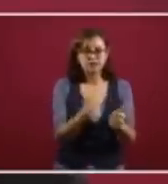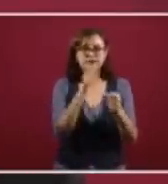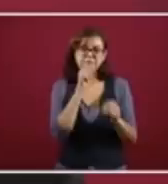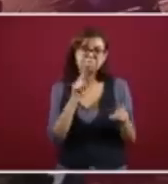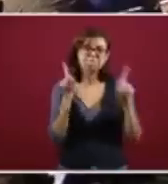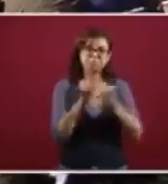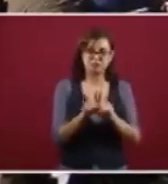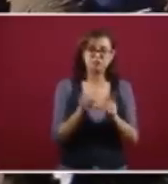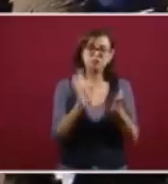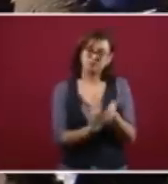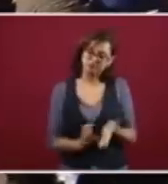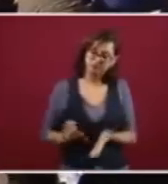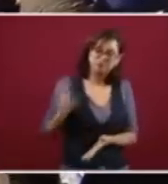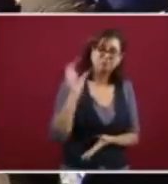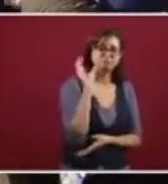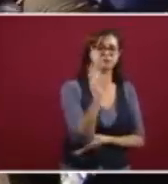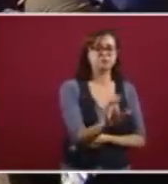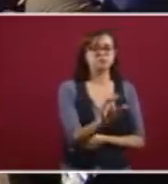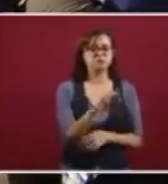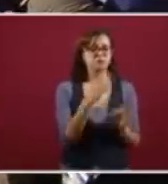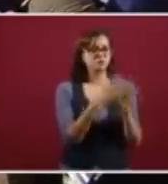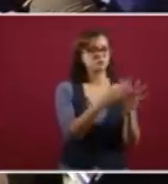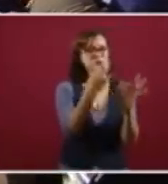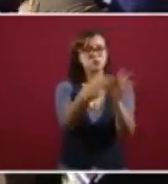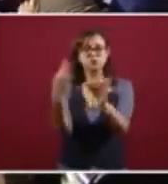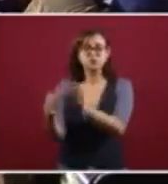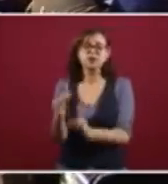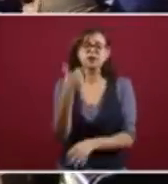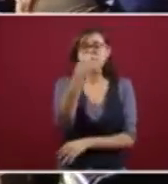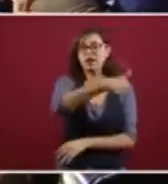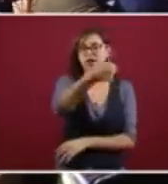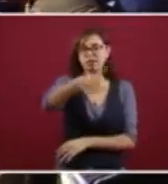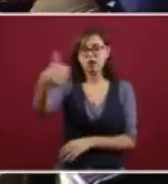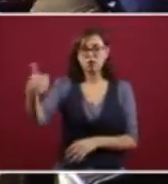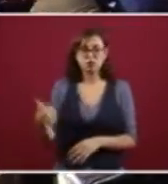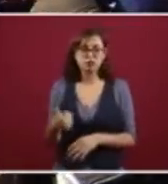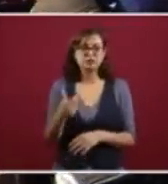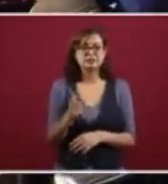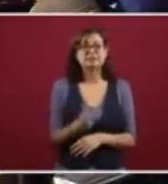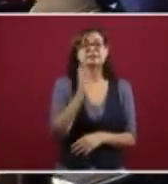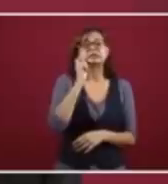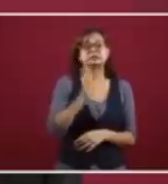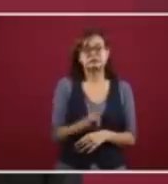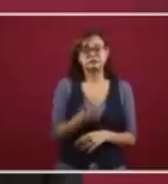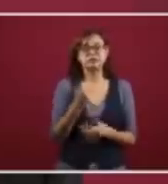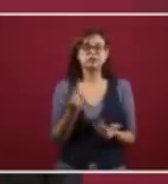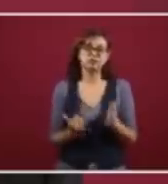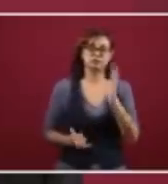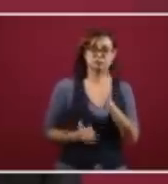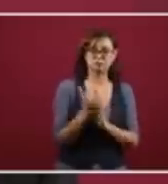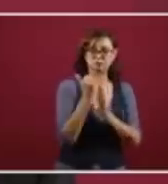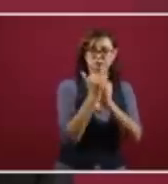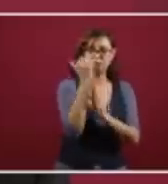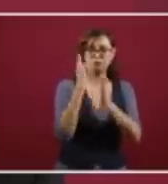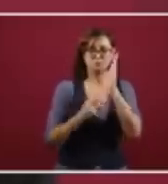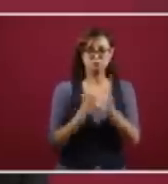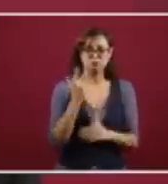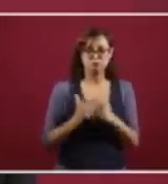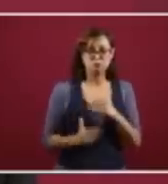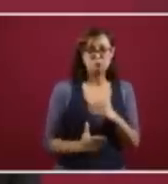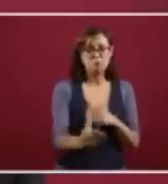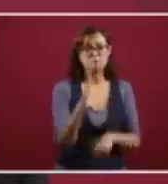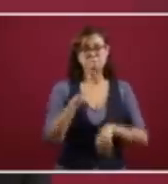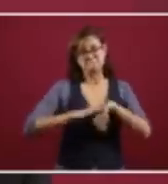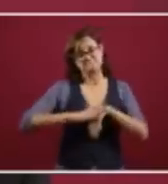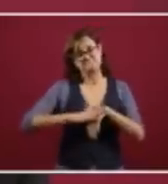recurso preciso a cada una de las viviendas, por lo cual, digamos, este proceso de reconstrucción es un proceso mucho más